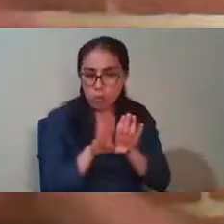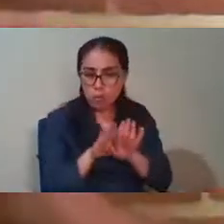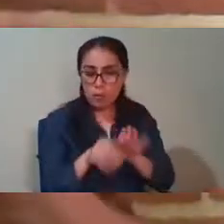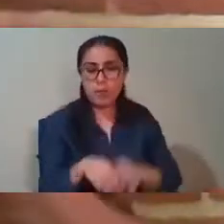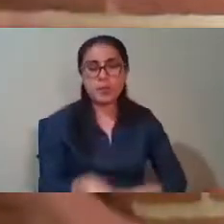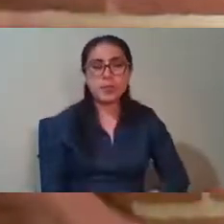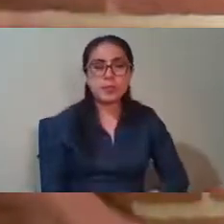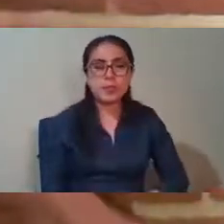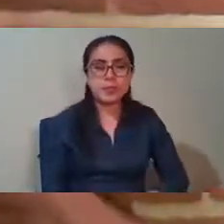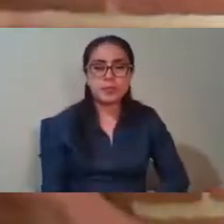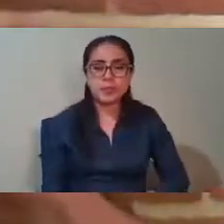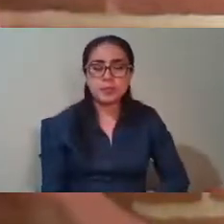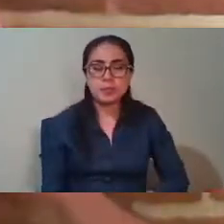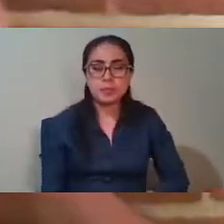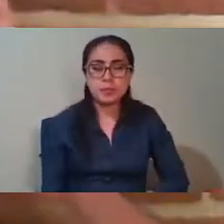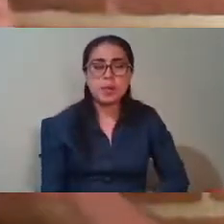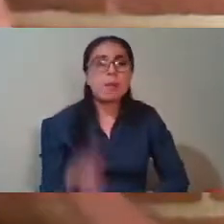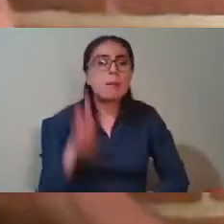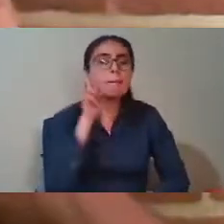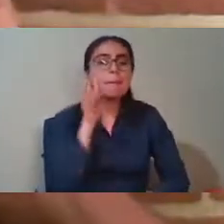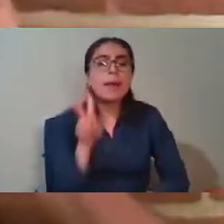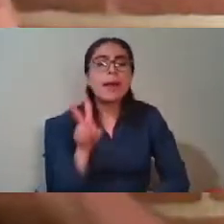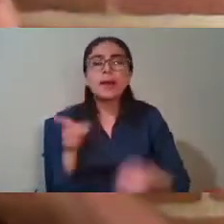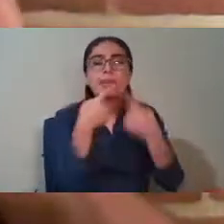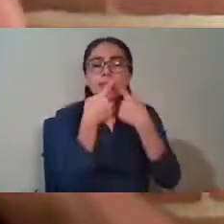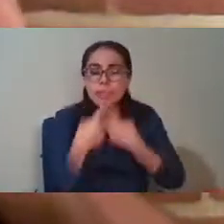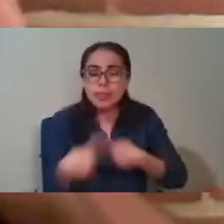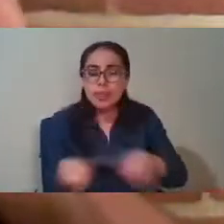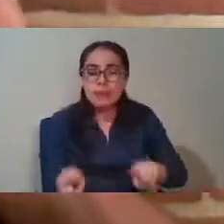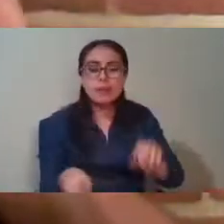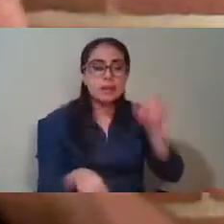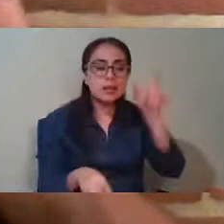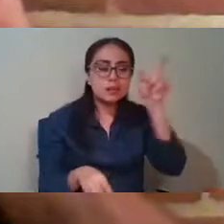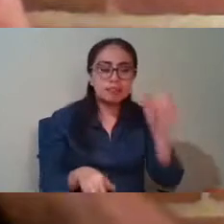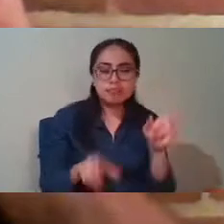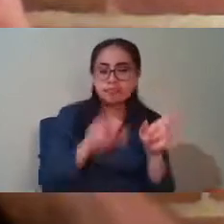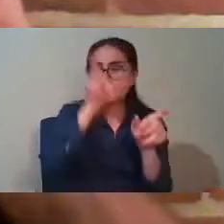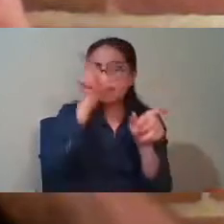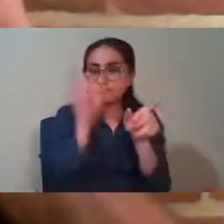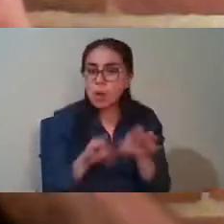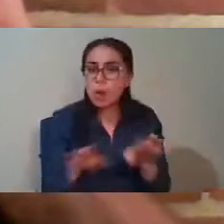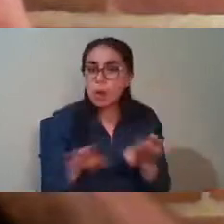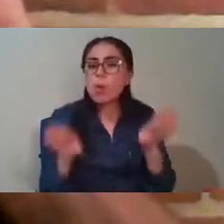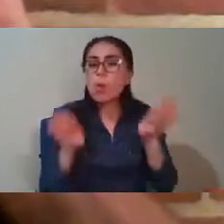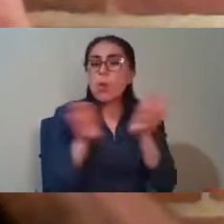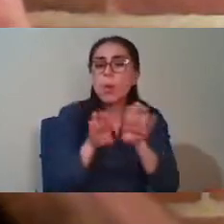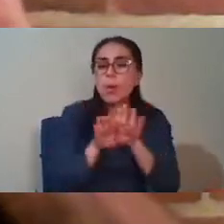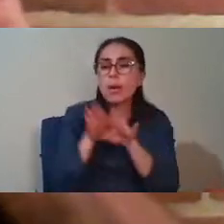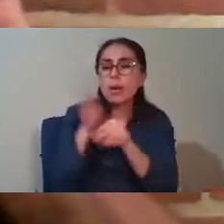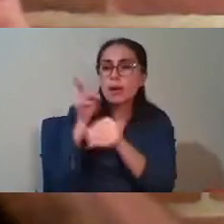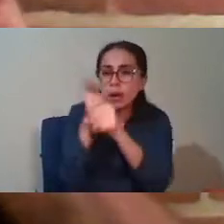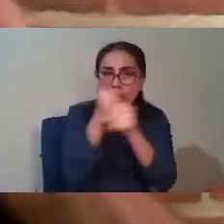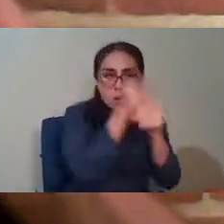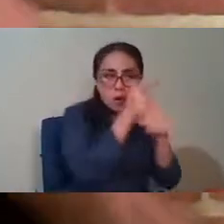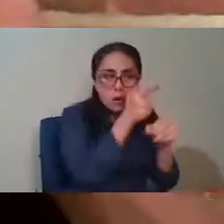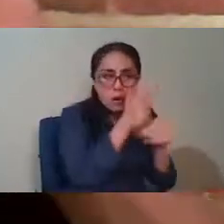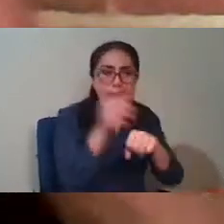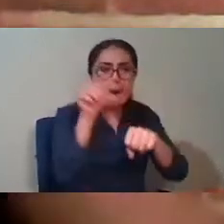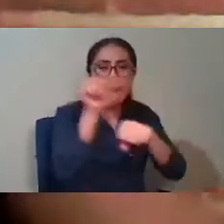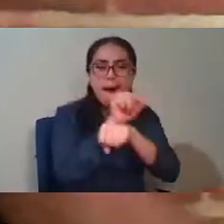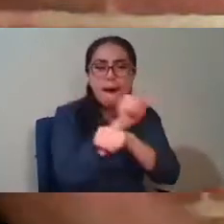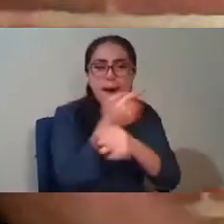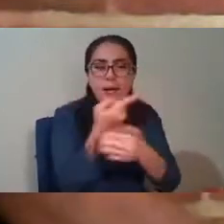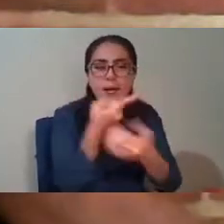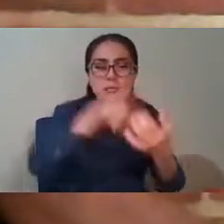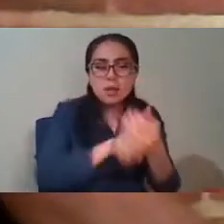Brecht. Distancien de la atracción que les produce y véanlo como construcción de discurso inteligente y